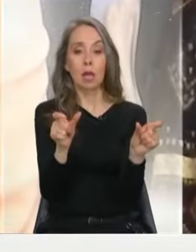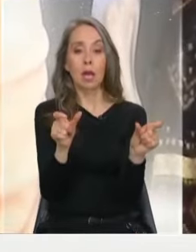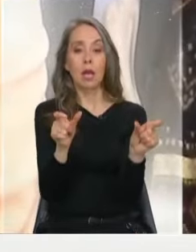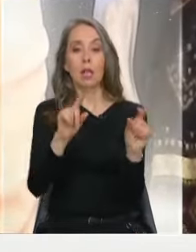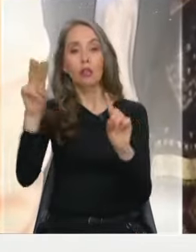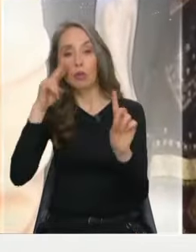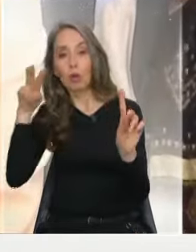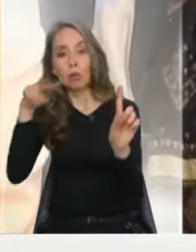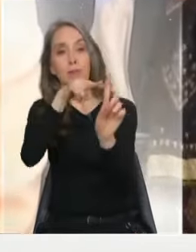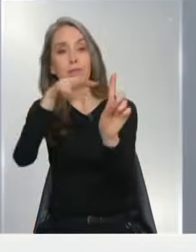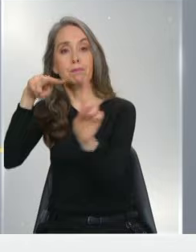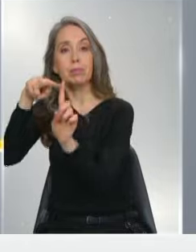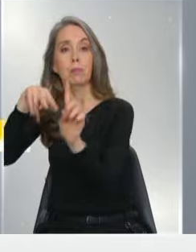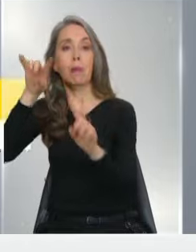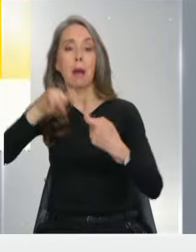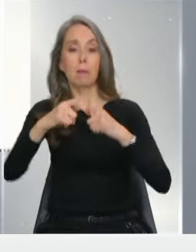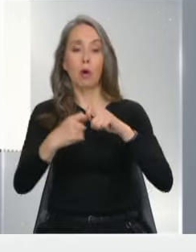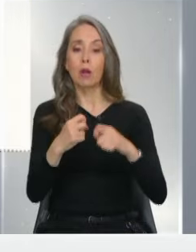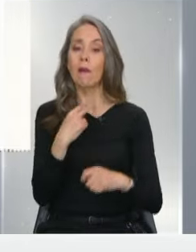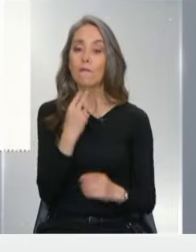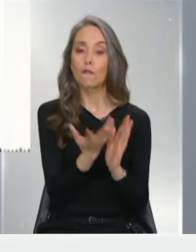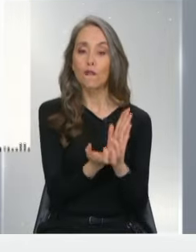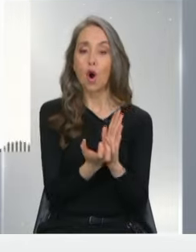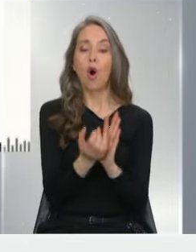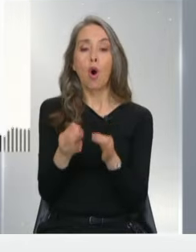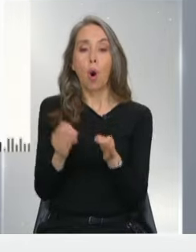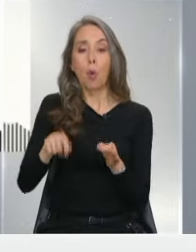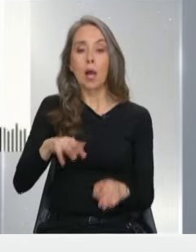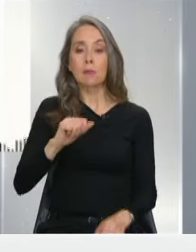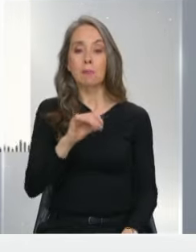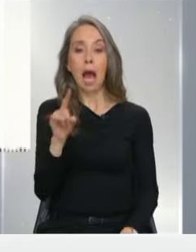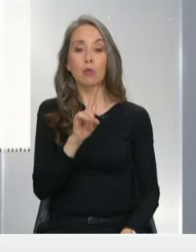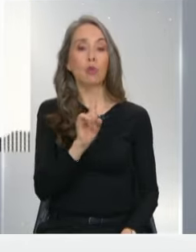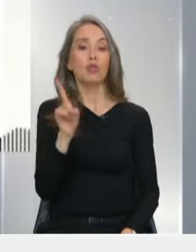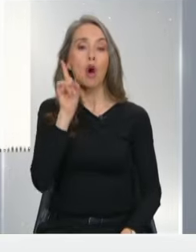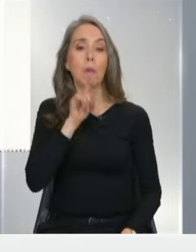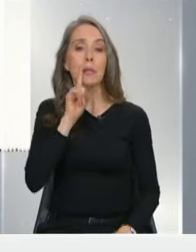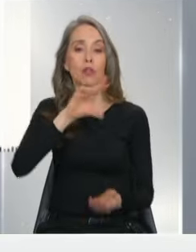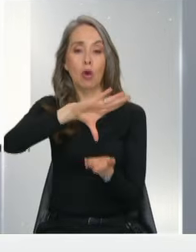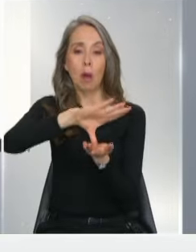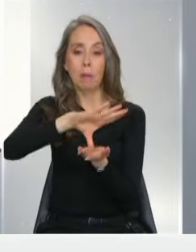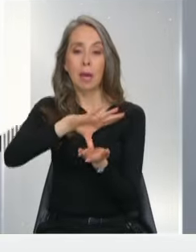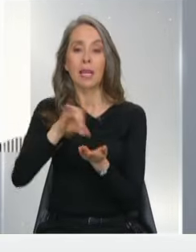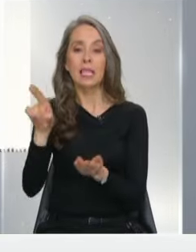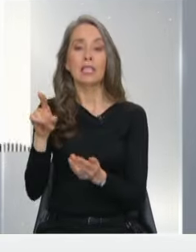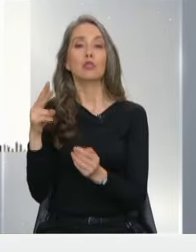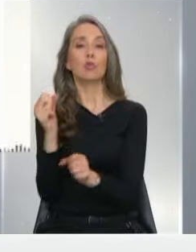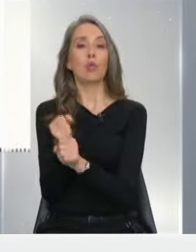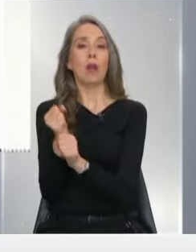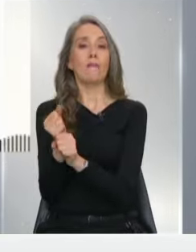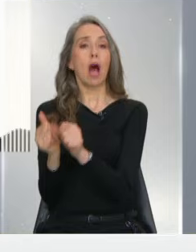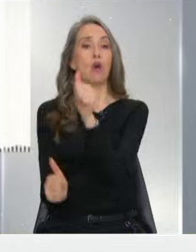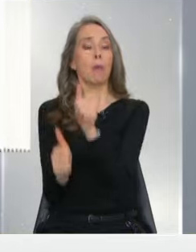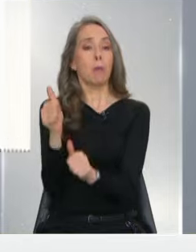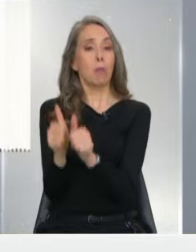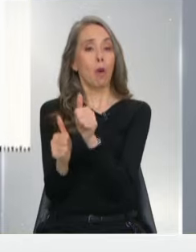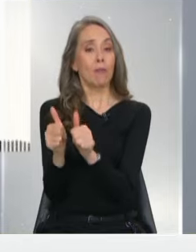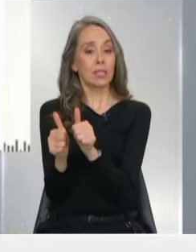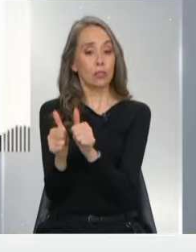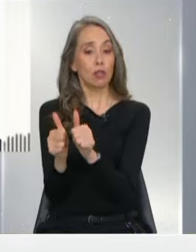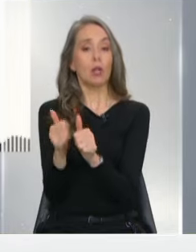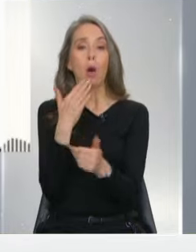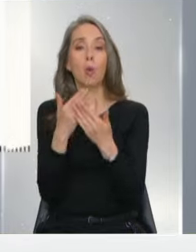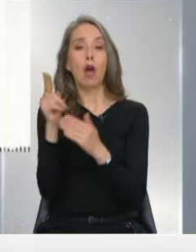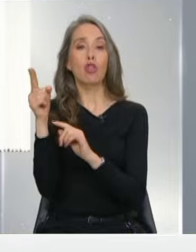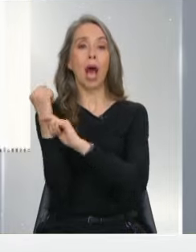en el centro de toda esta polémica. El ministro Matus no le ha mentido al país. Ese ejercicio profesional lo hizo en el momento